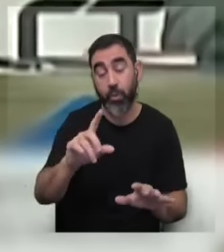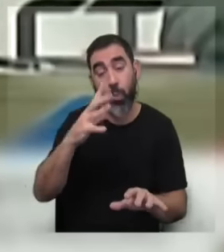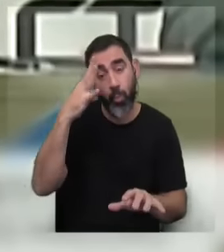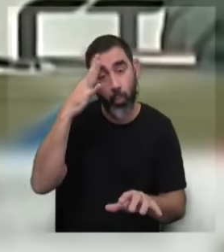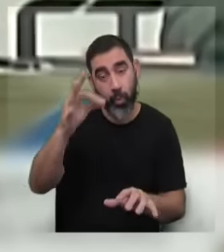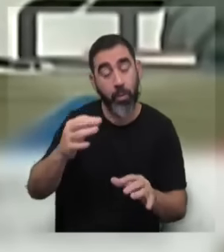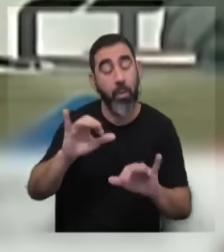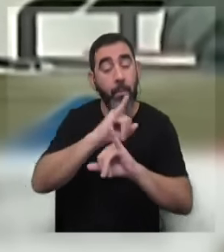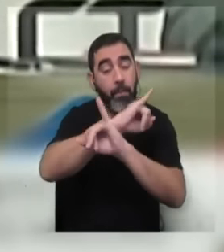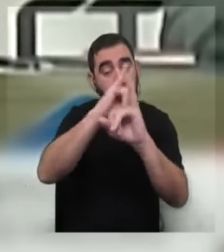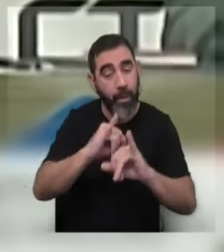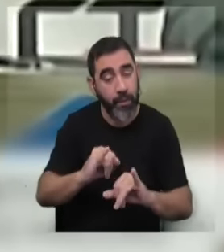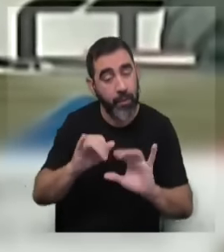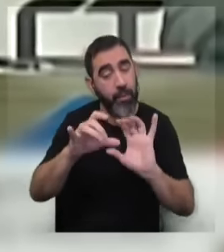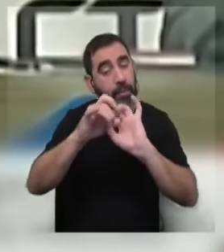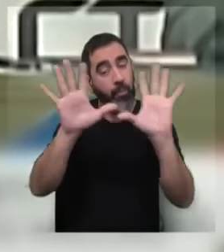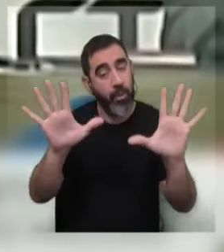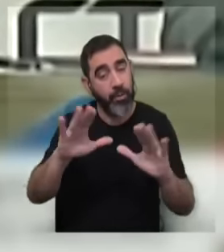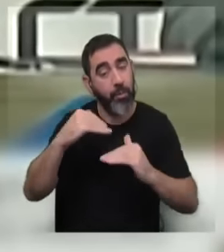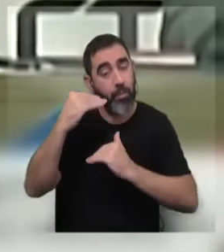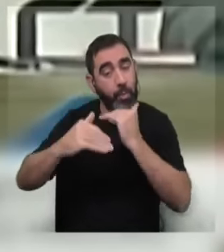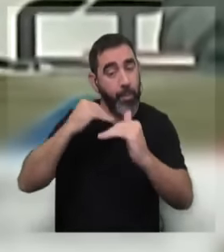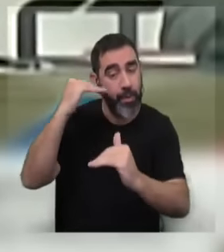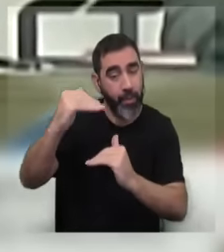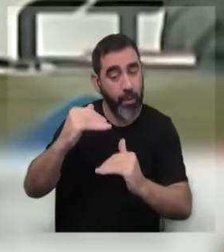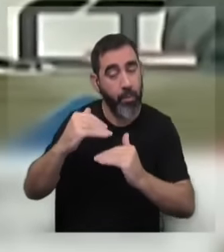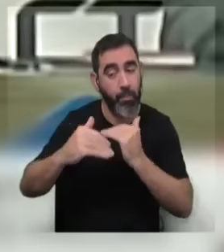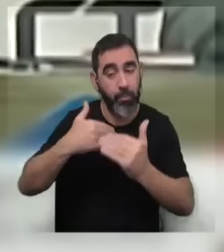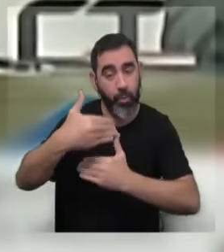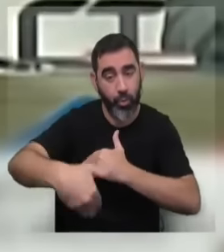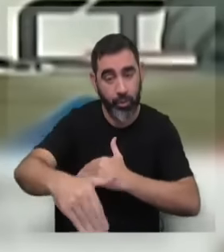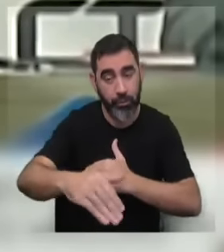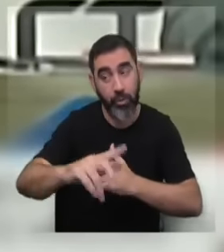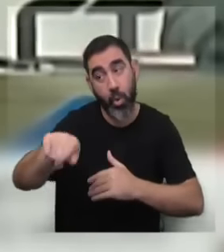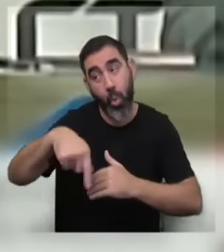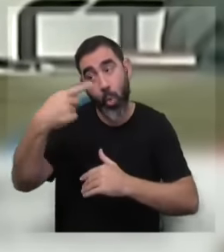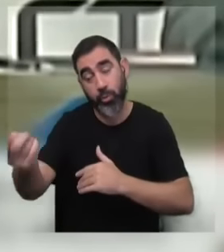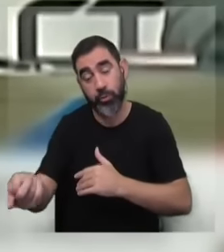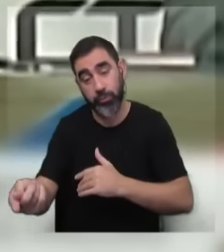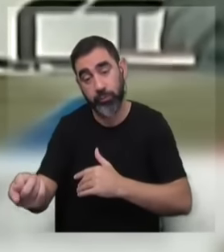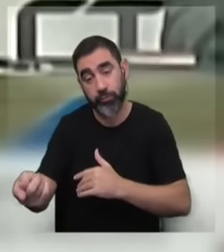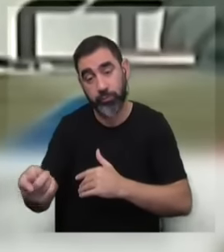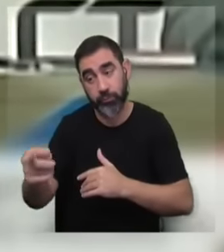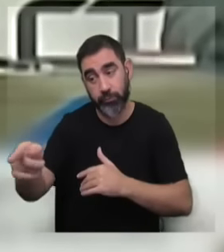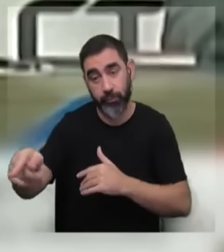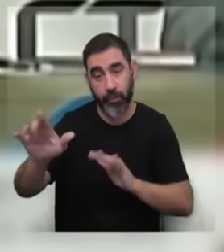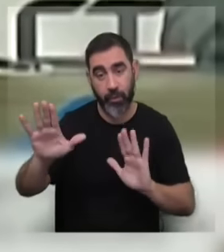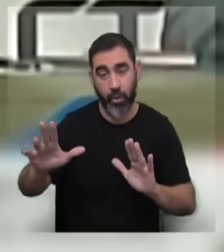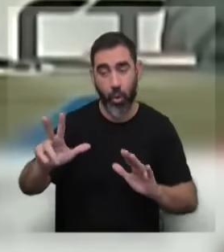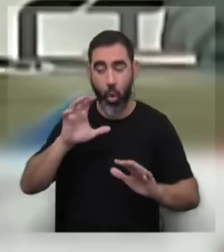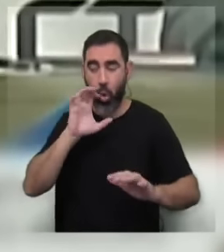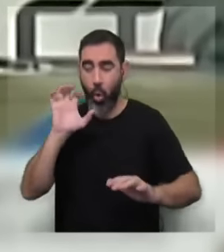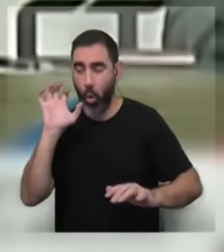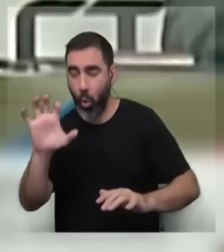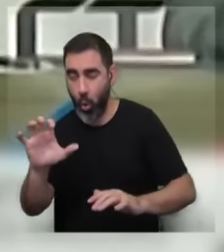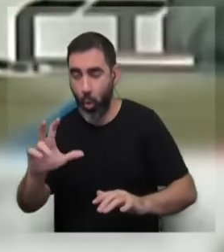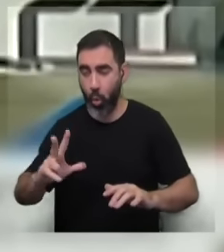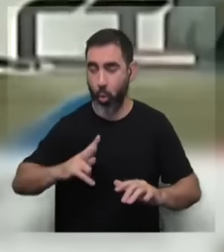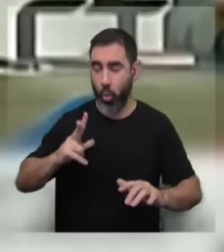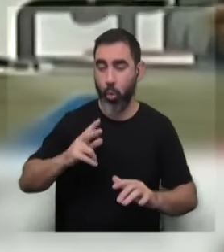que quiere Paz democracia prosperidad progreso y por otro lado élites llenas de odio con un